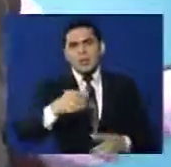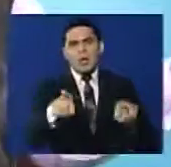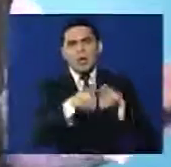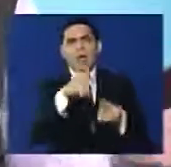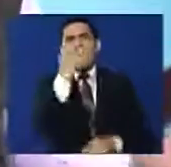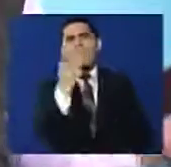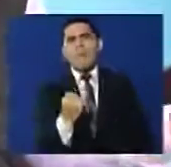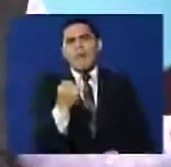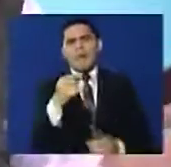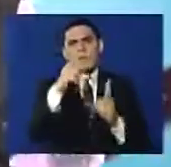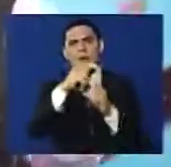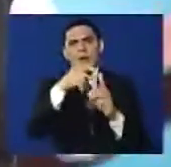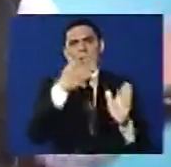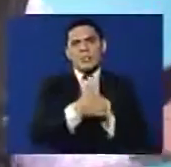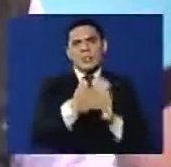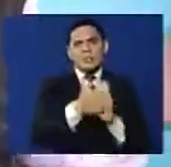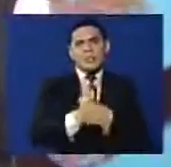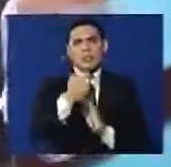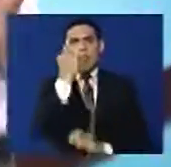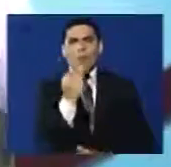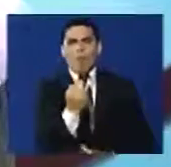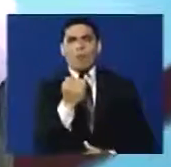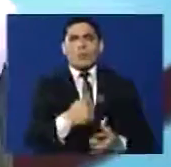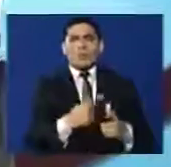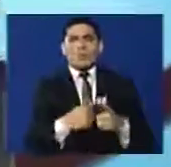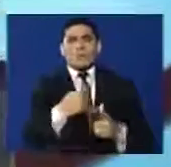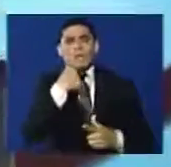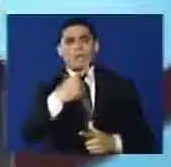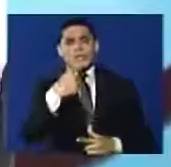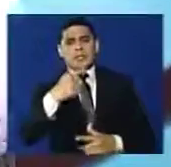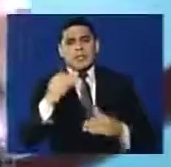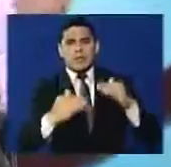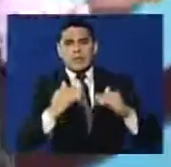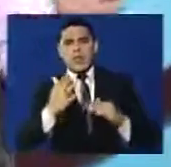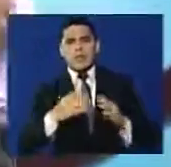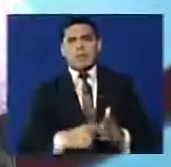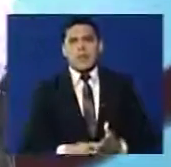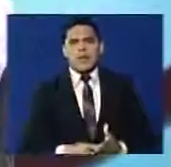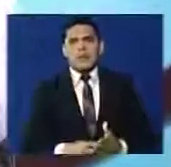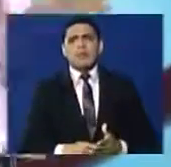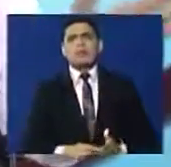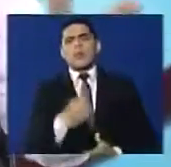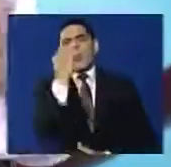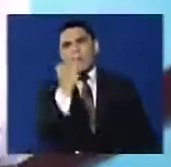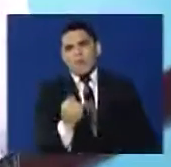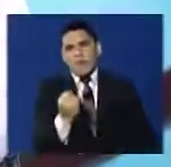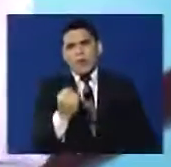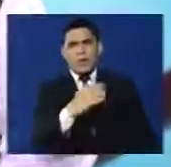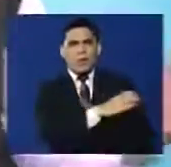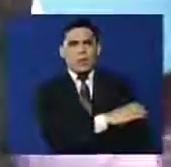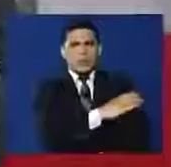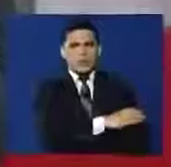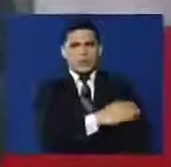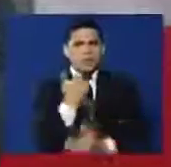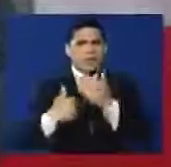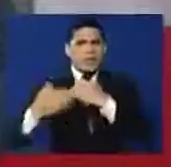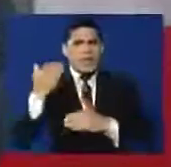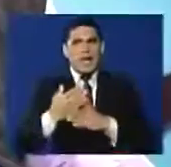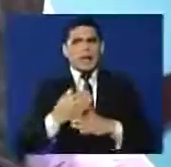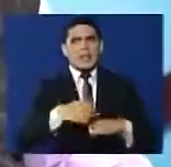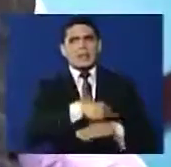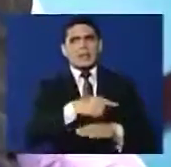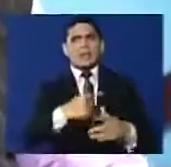flaco, no significa más nada. Claro, él hacía un paralelismo con los flacos de la oposición en aquel